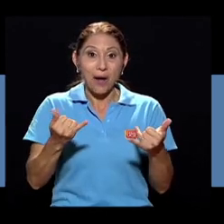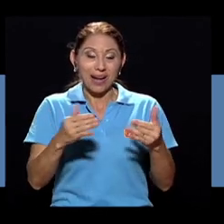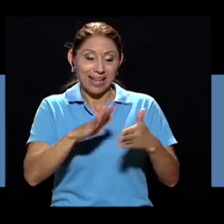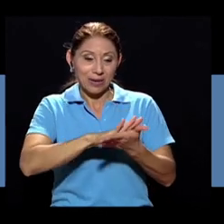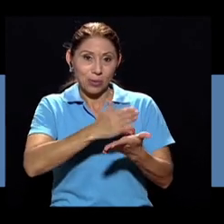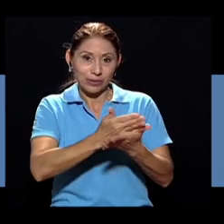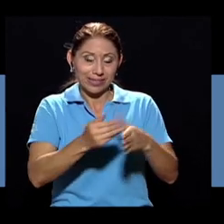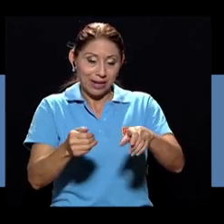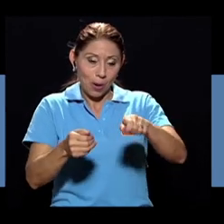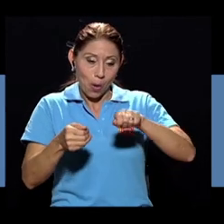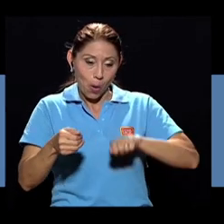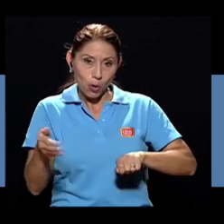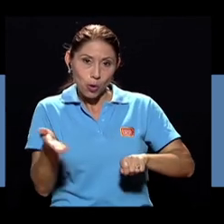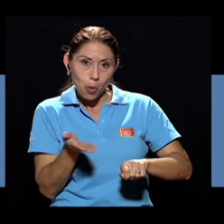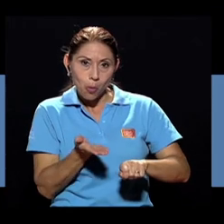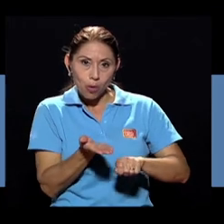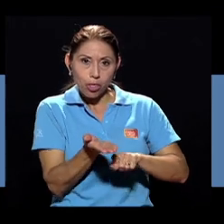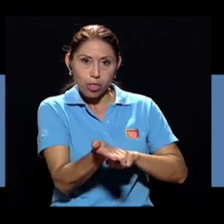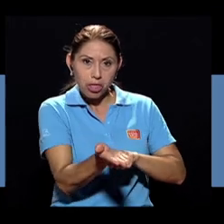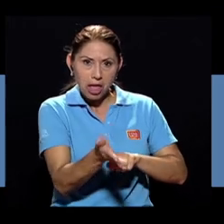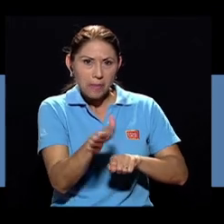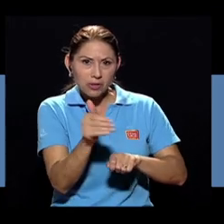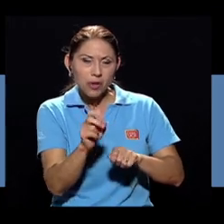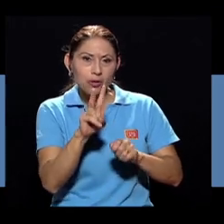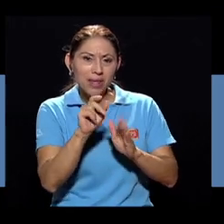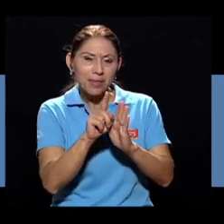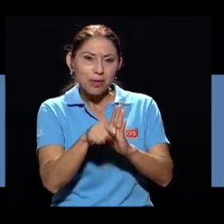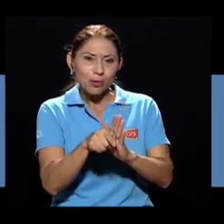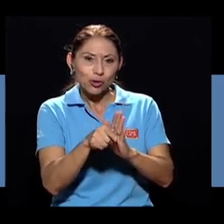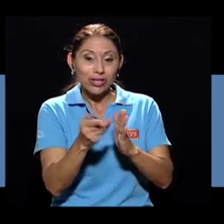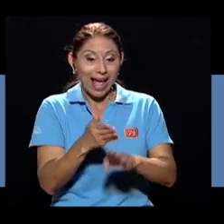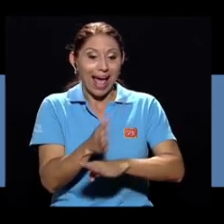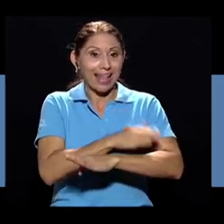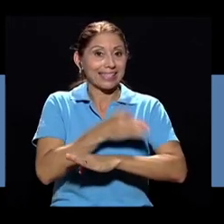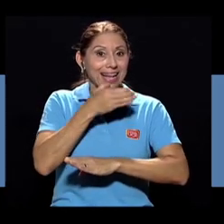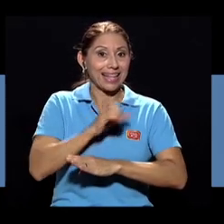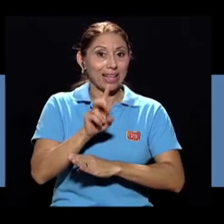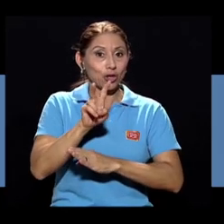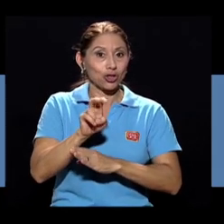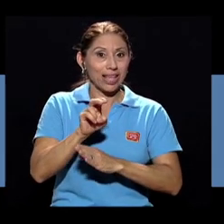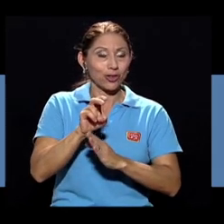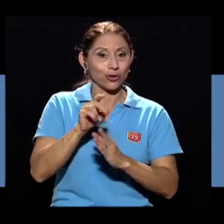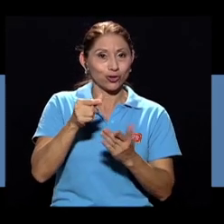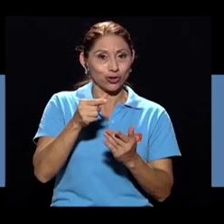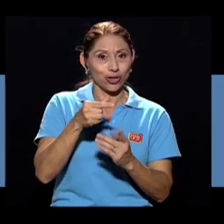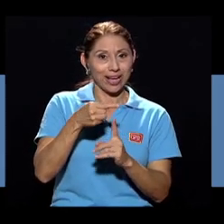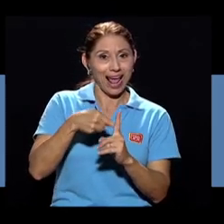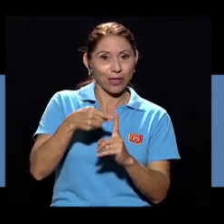vamos a llevarlo al horno por aproximadamente unos 20 minutos en un horno precalentado a 200 grados.